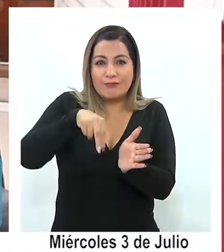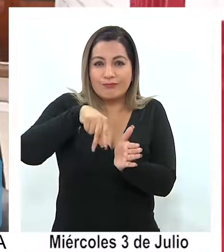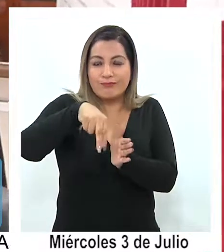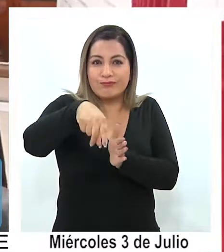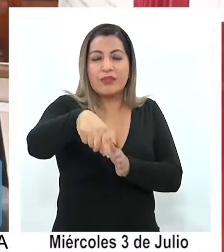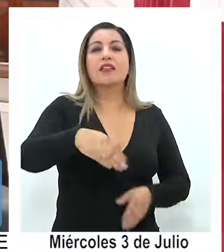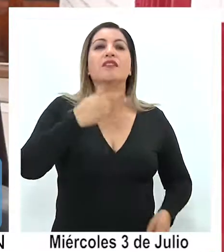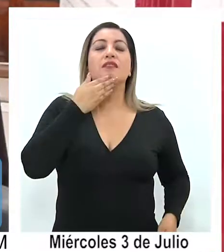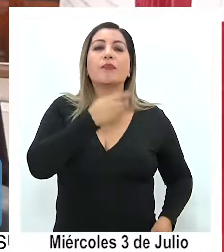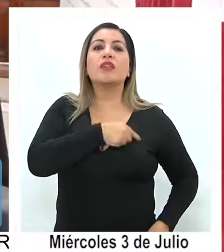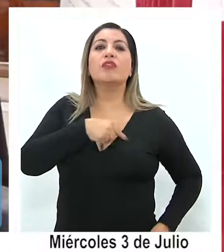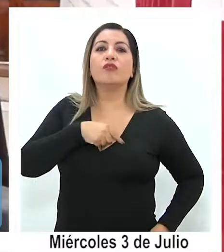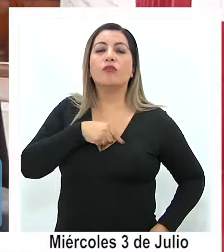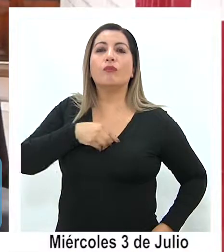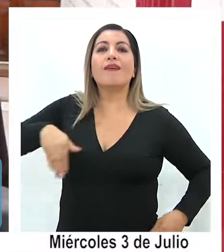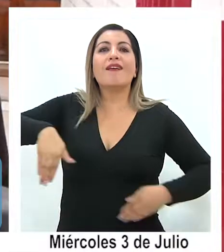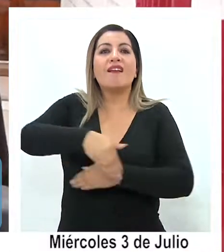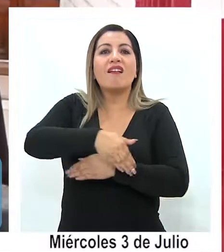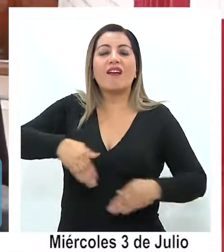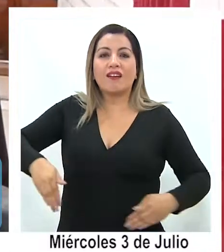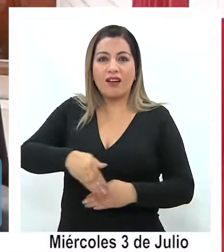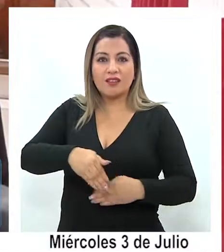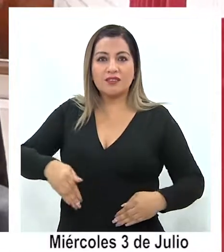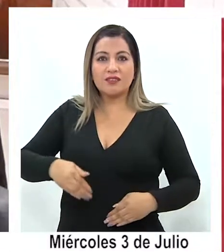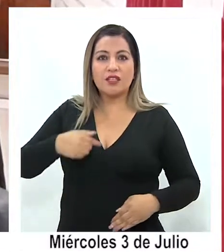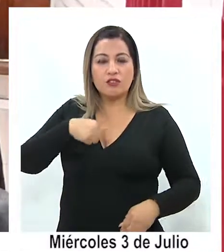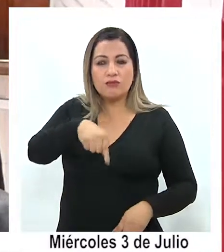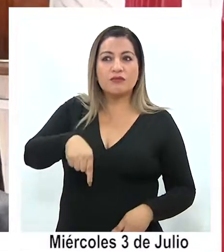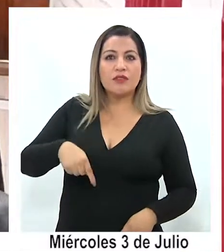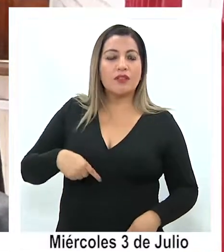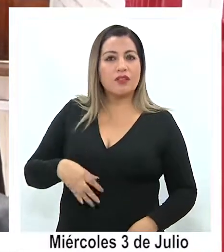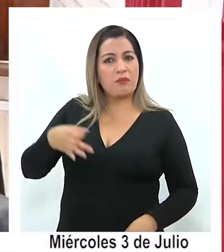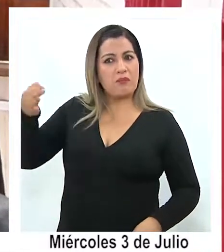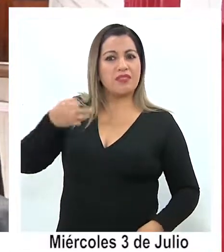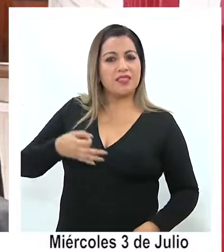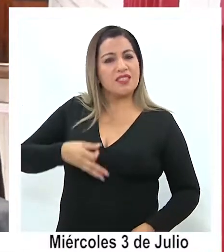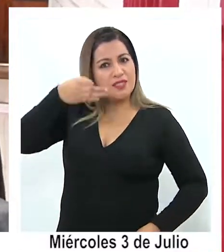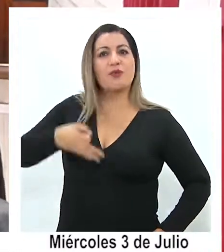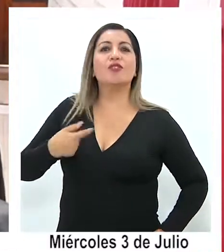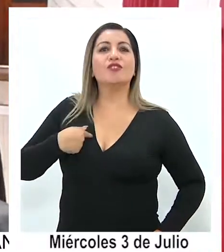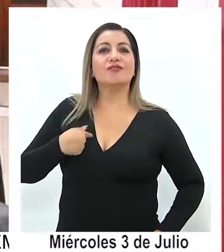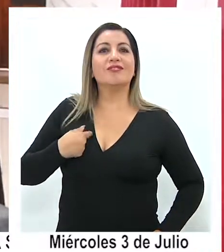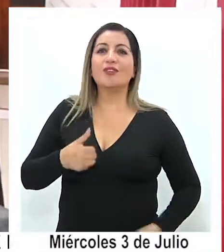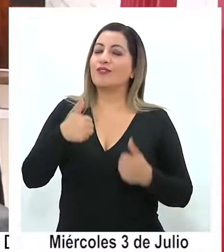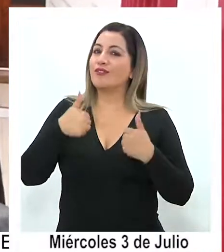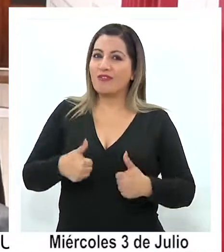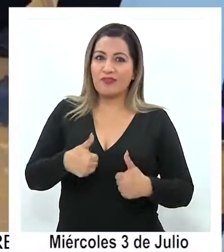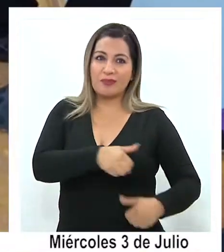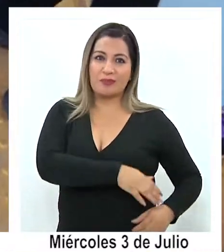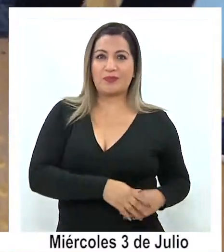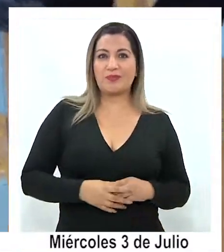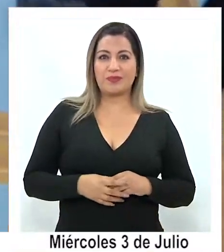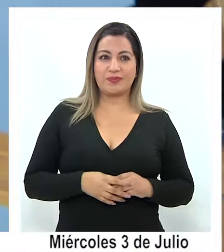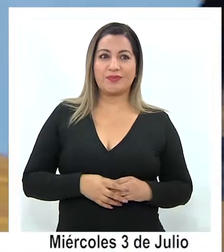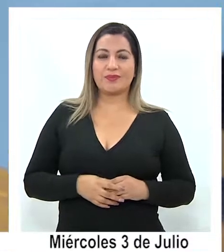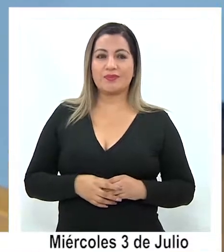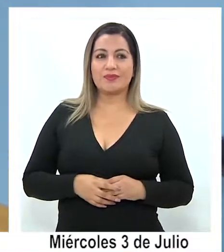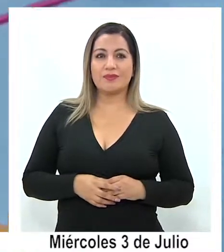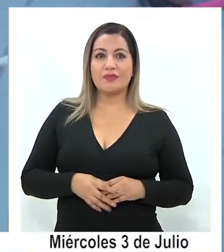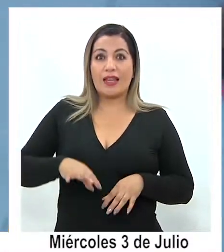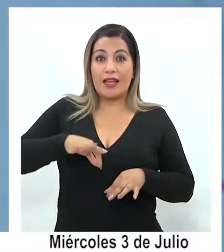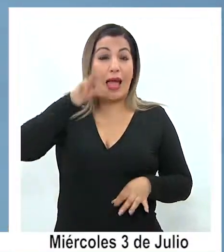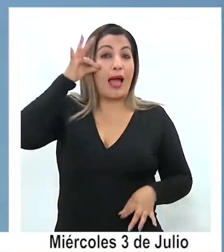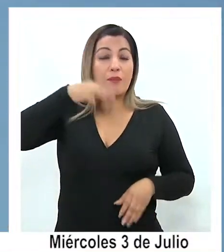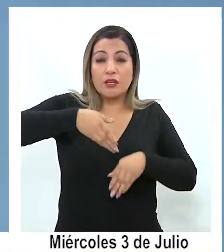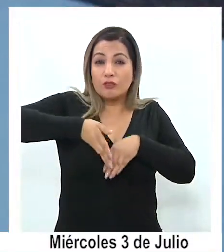Incluso da el nombre de la calle que estás cruzando y eso te asegura que estás bien en la dirección que debes estar. Las líneas